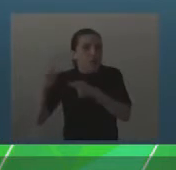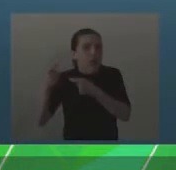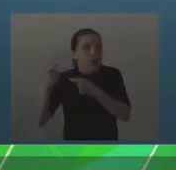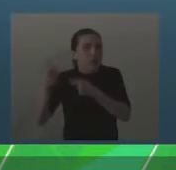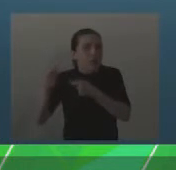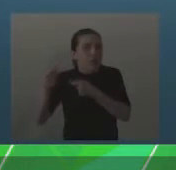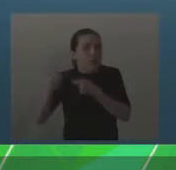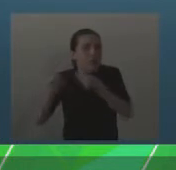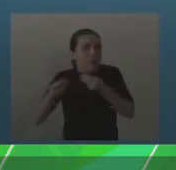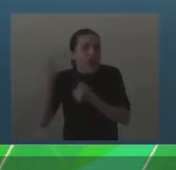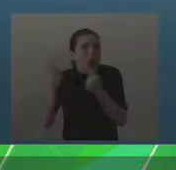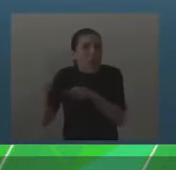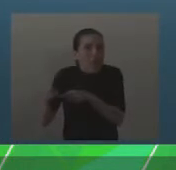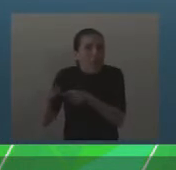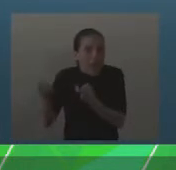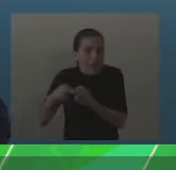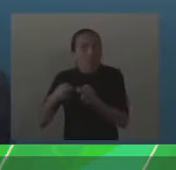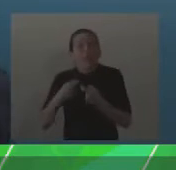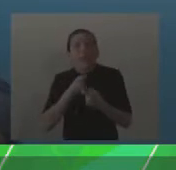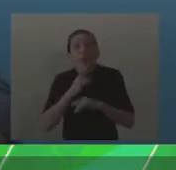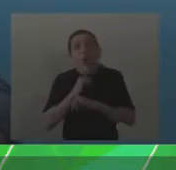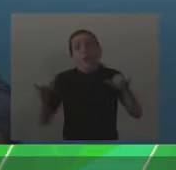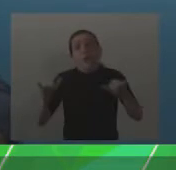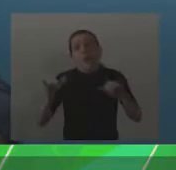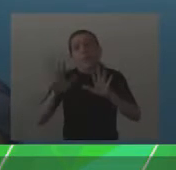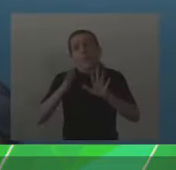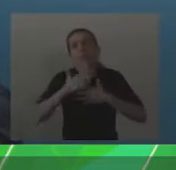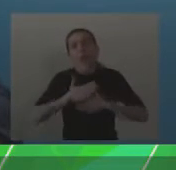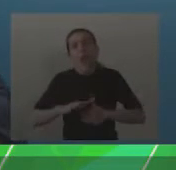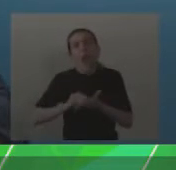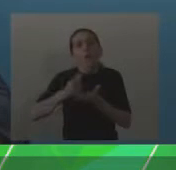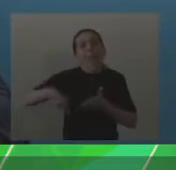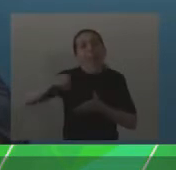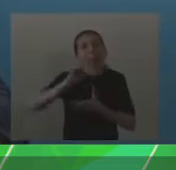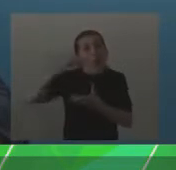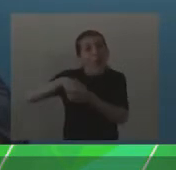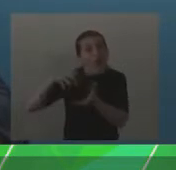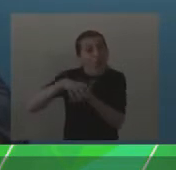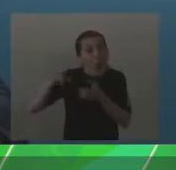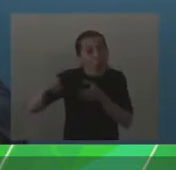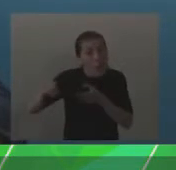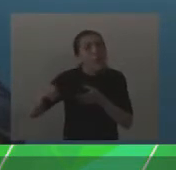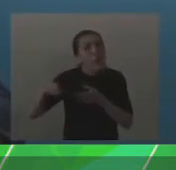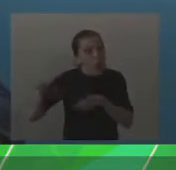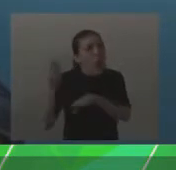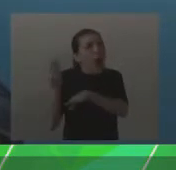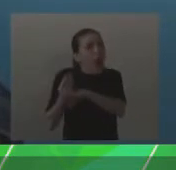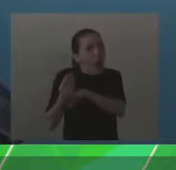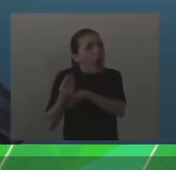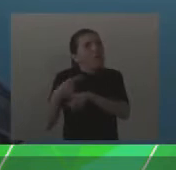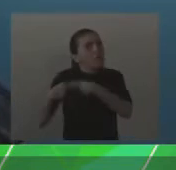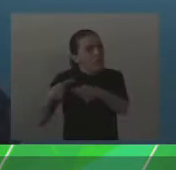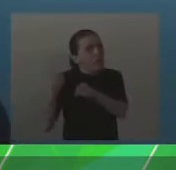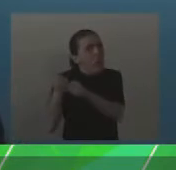la aceitera, que era una empresa en problemas, que era una empresa, como dijo el presidente, que para él iba a la quiebra, cosa que no